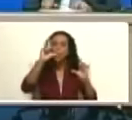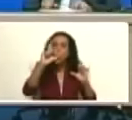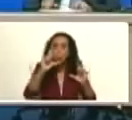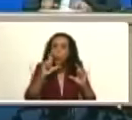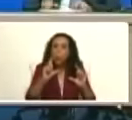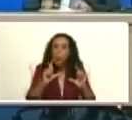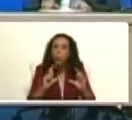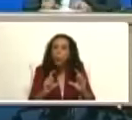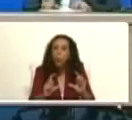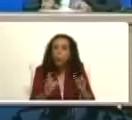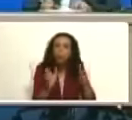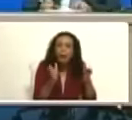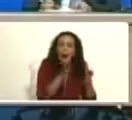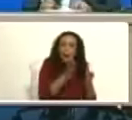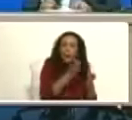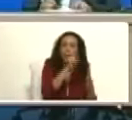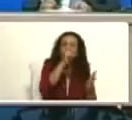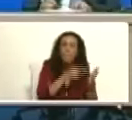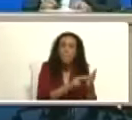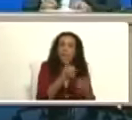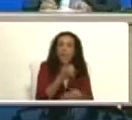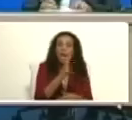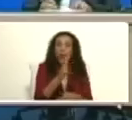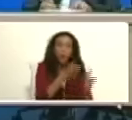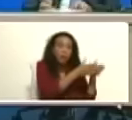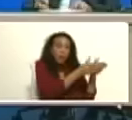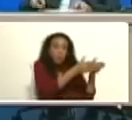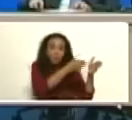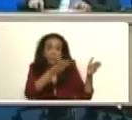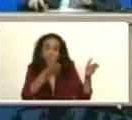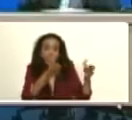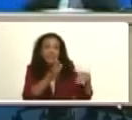desde el tercer trimestre 2014.